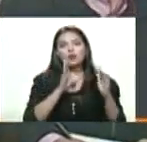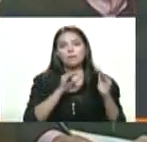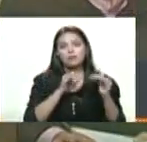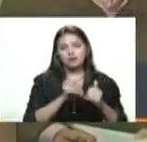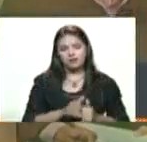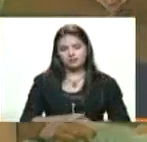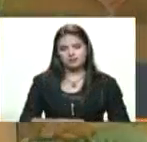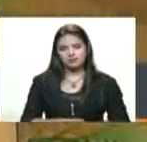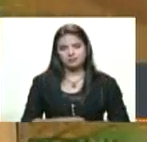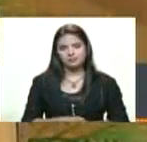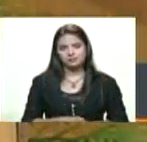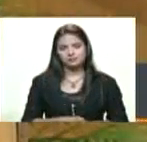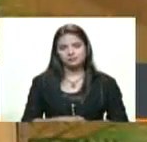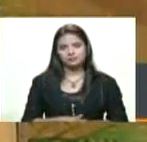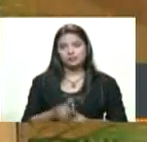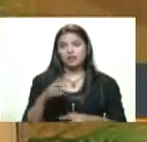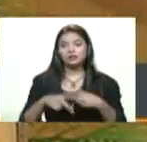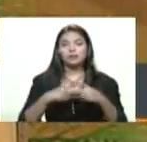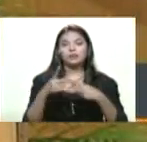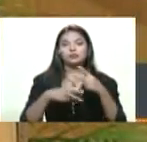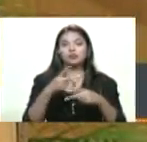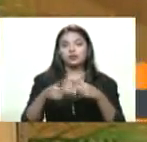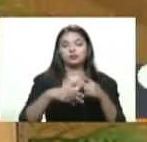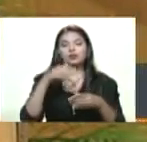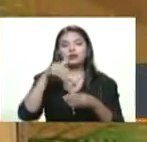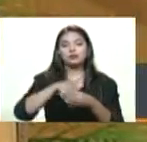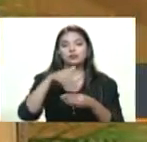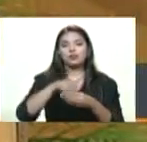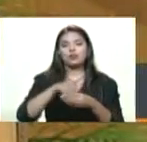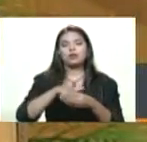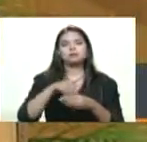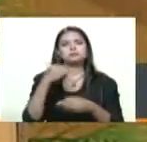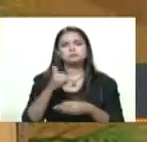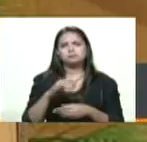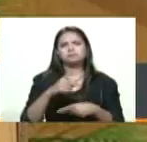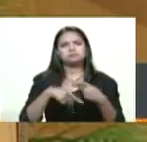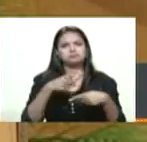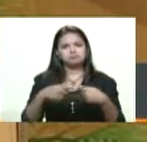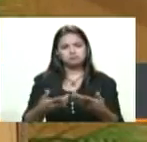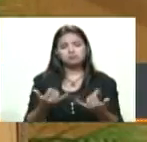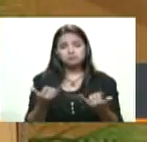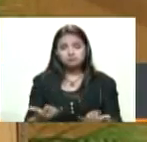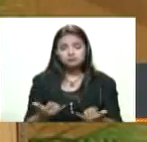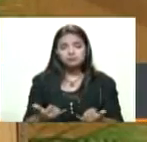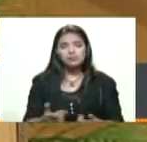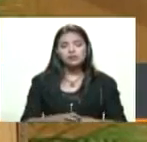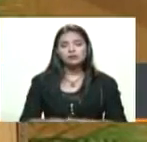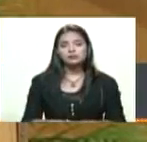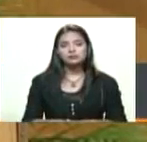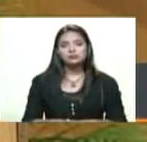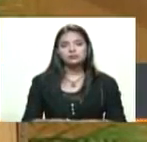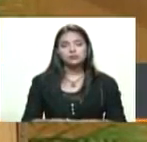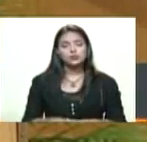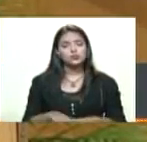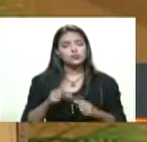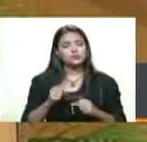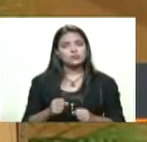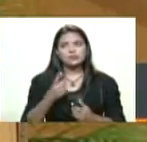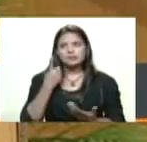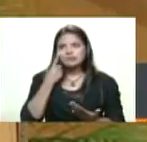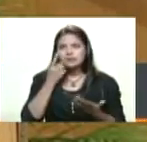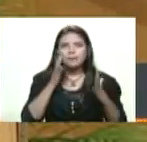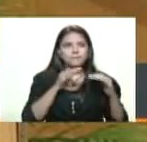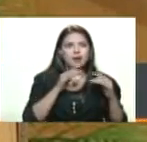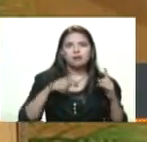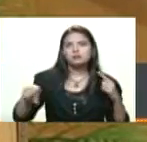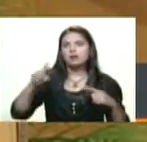esperanzador este proceso electoral generó y y está generando fuertes expectativas